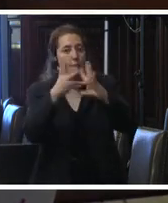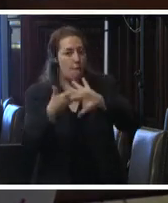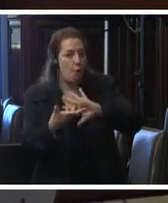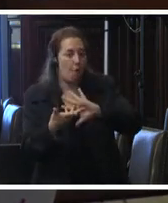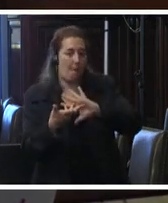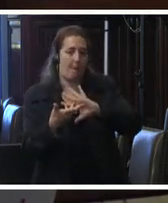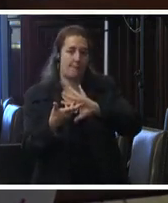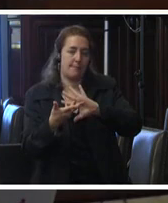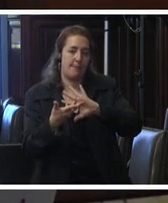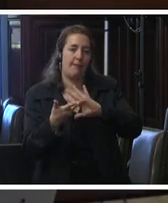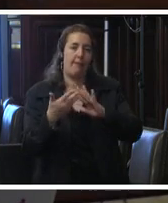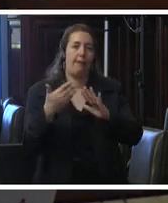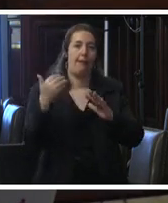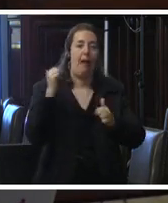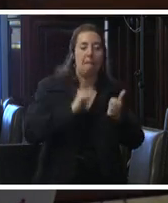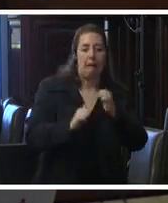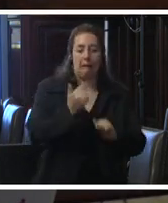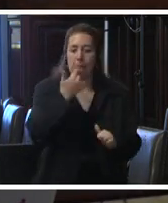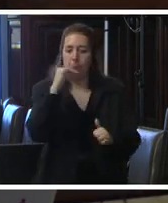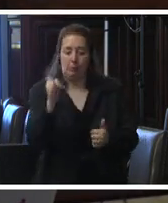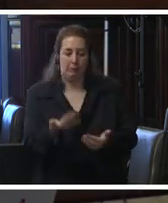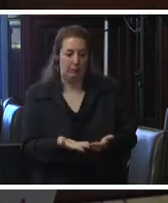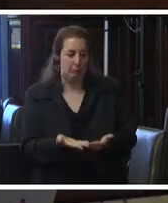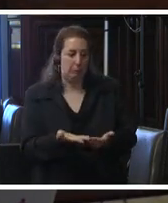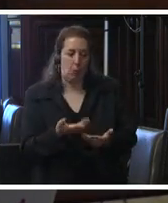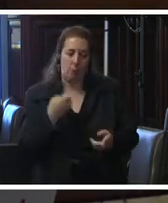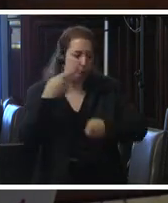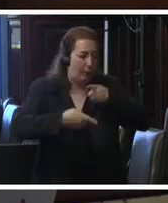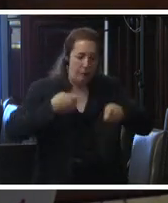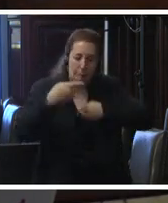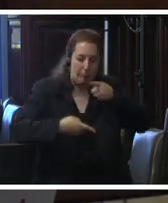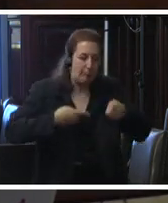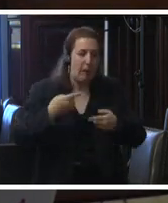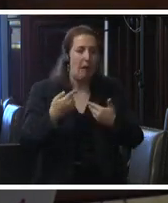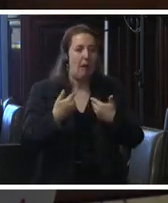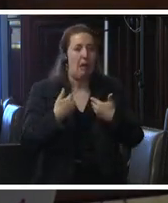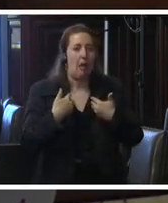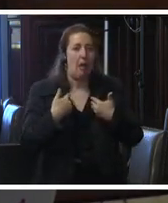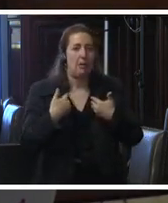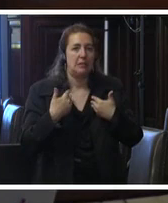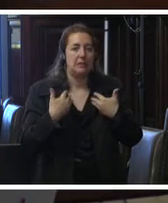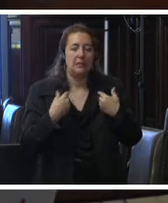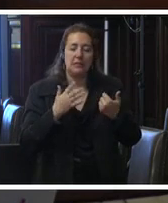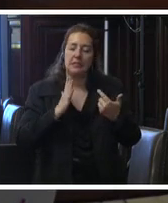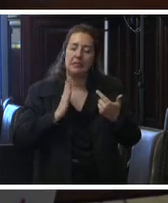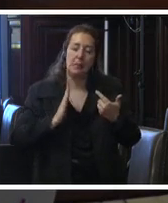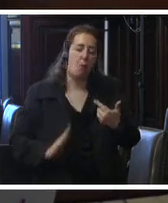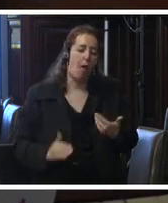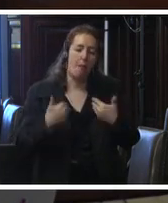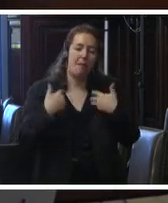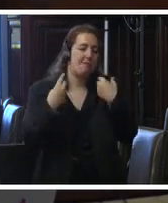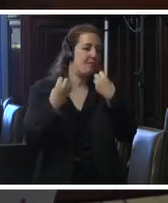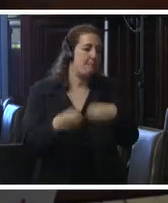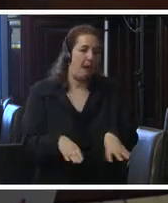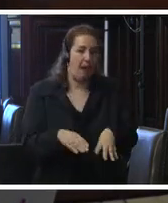ese tipo de ataques, como por ejemplo la destrucción moral que nos hacen por medio de campañas mediáticas